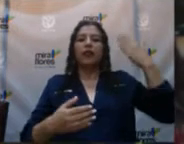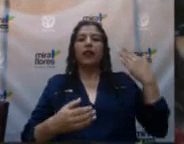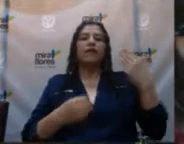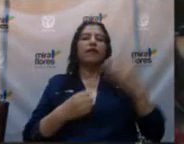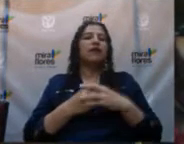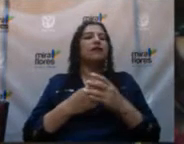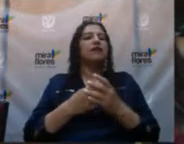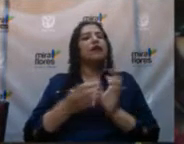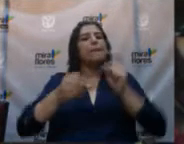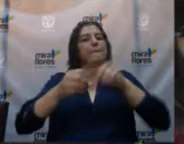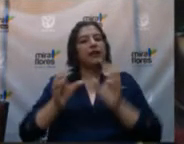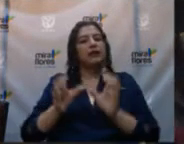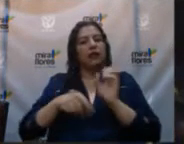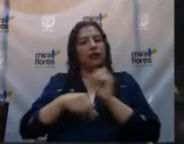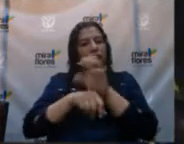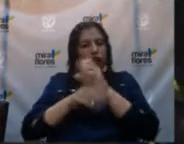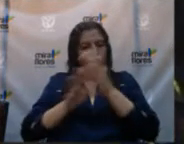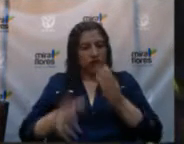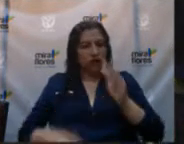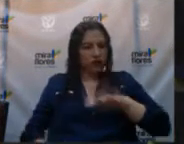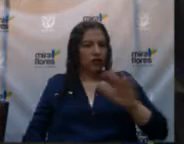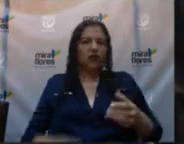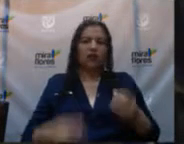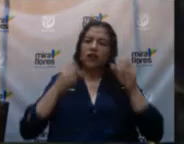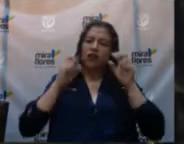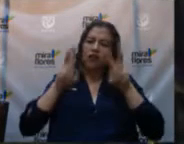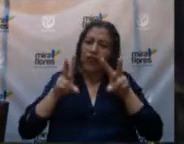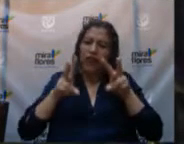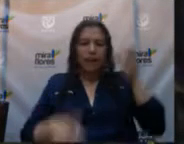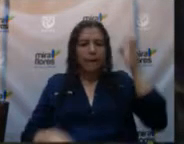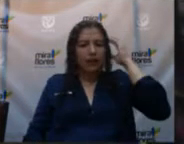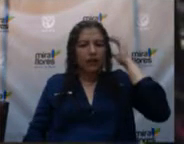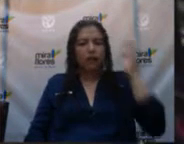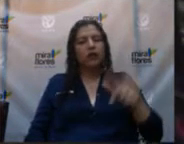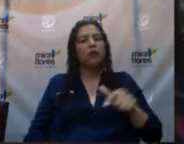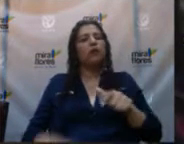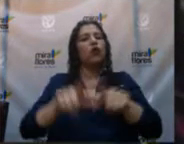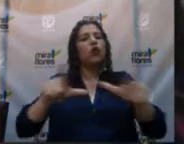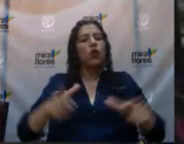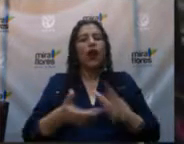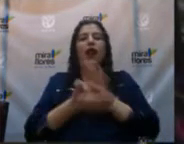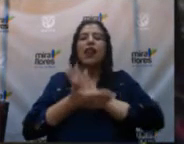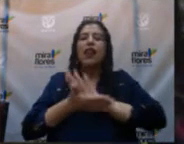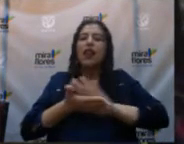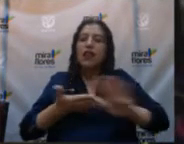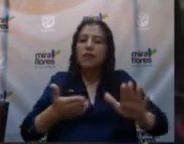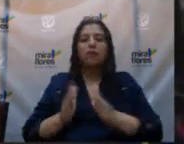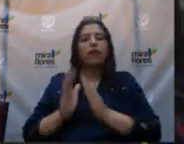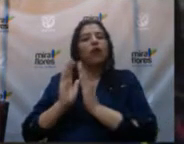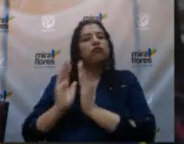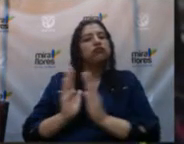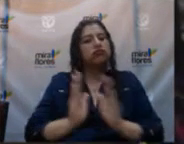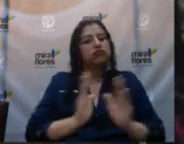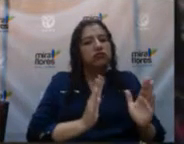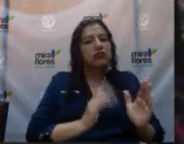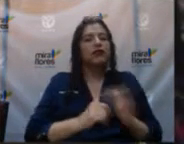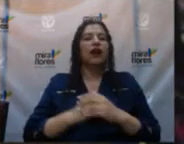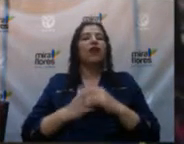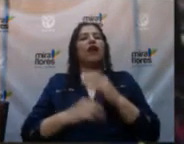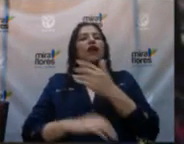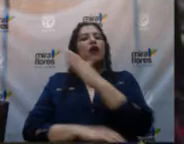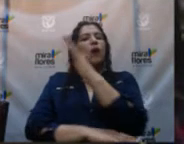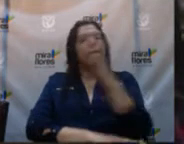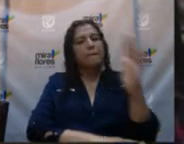al Consejo de los Niños, veía Miraflores como un distrito limpio, ordenado, con parques